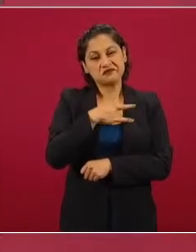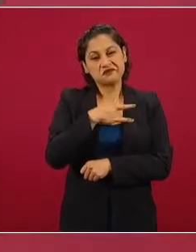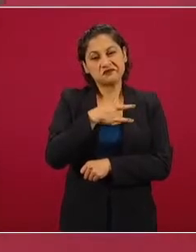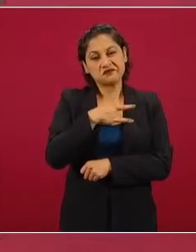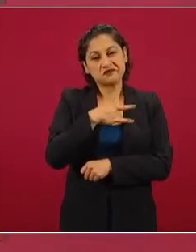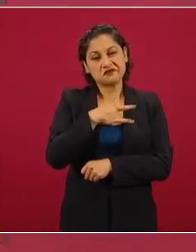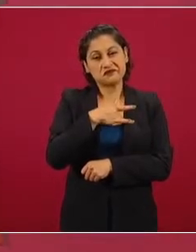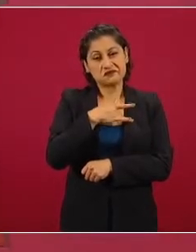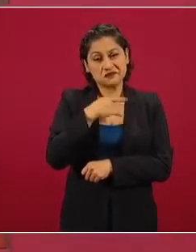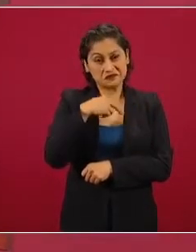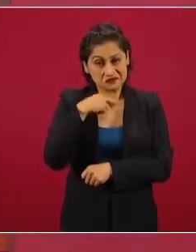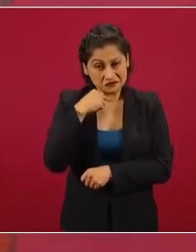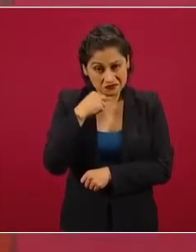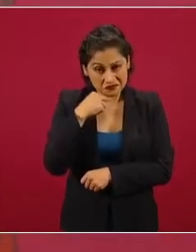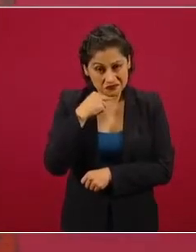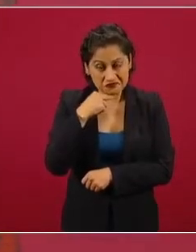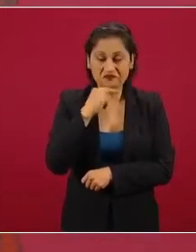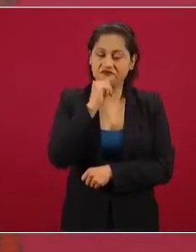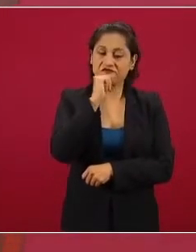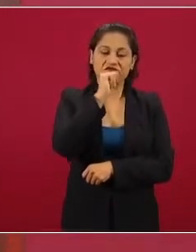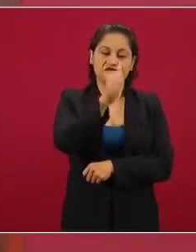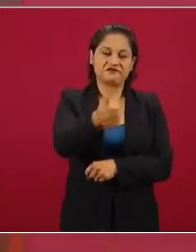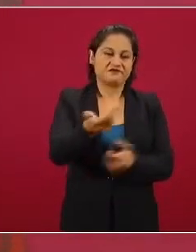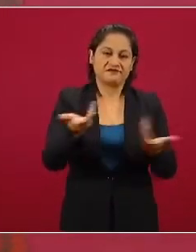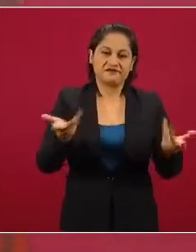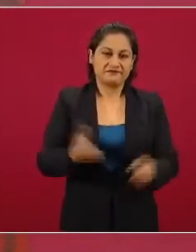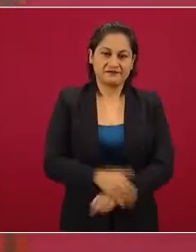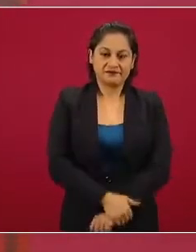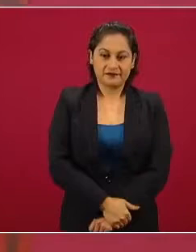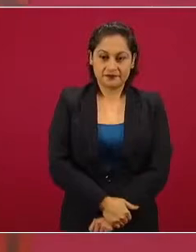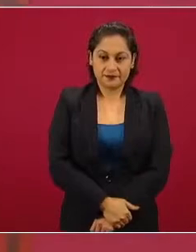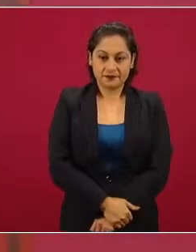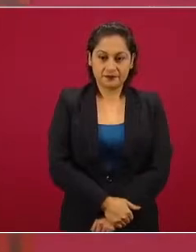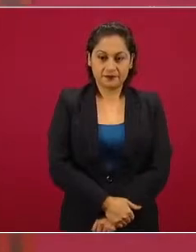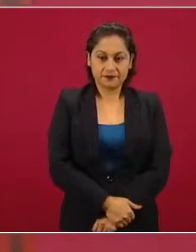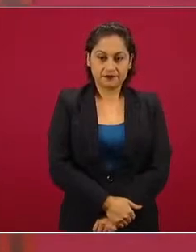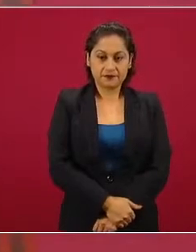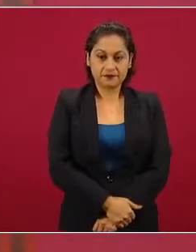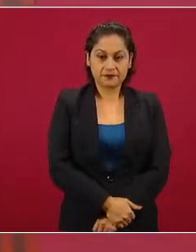ninguna preocupación, no hay nada que temer.